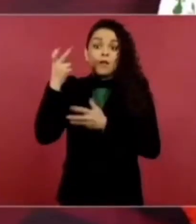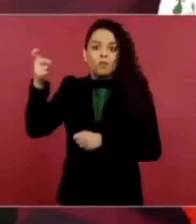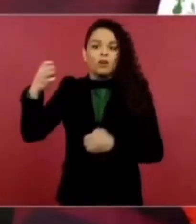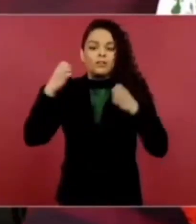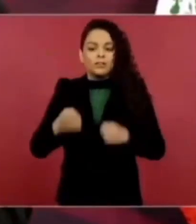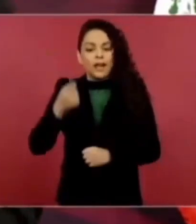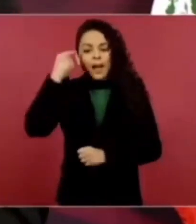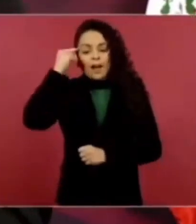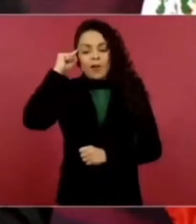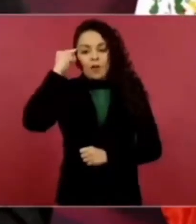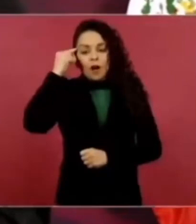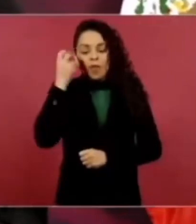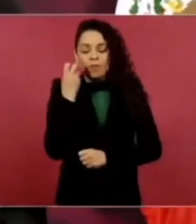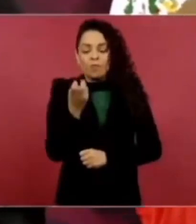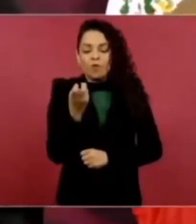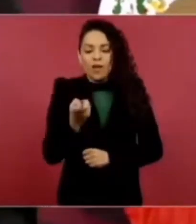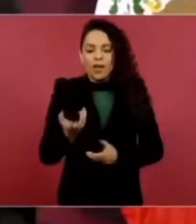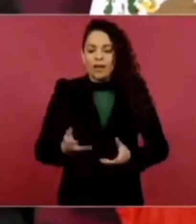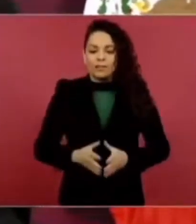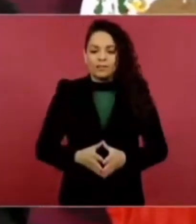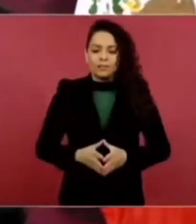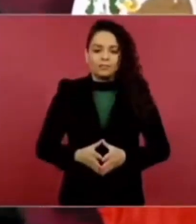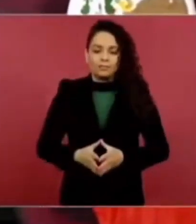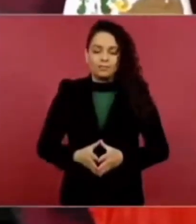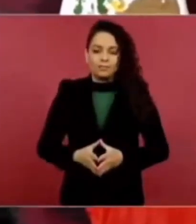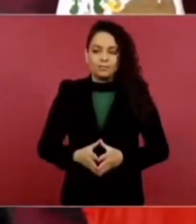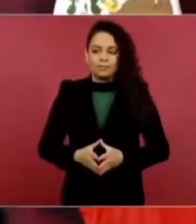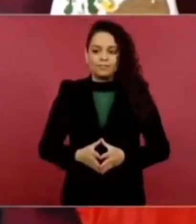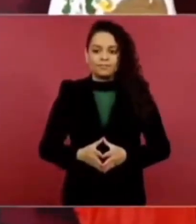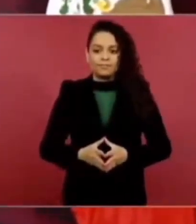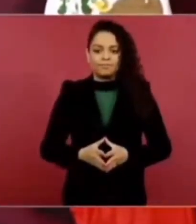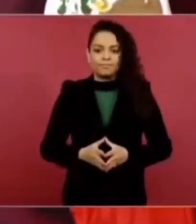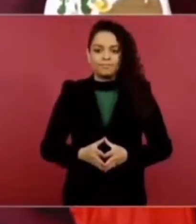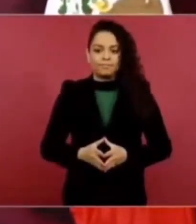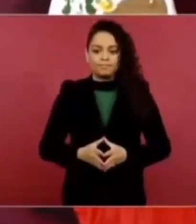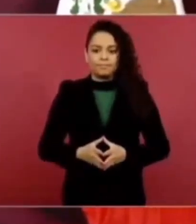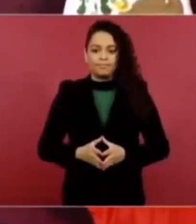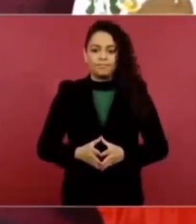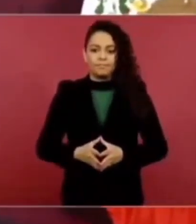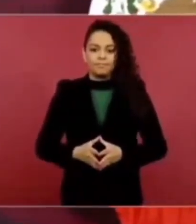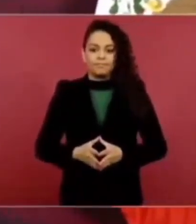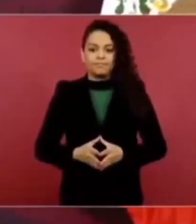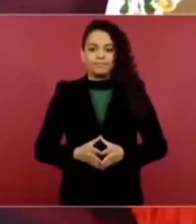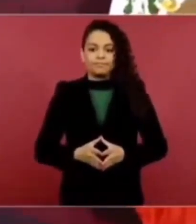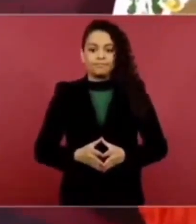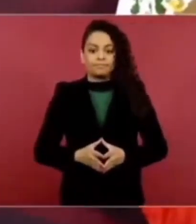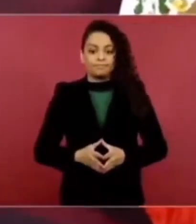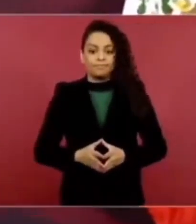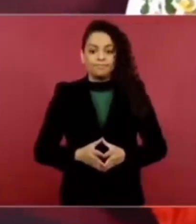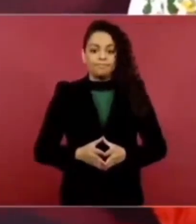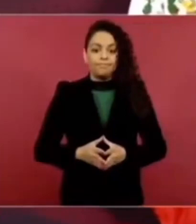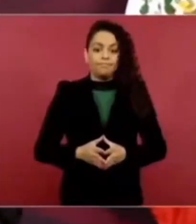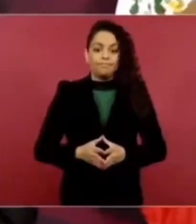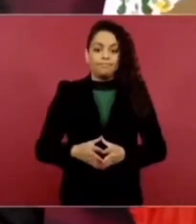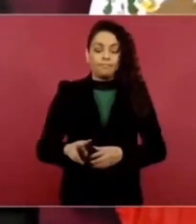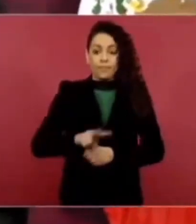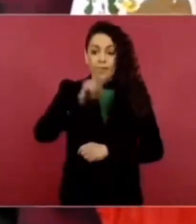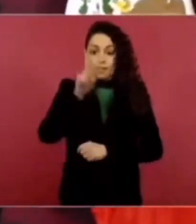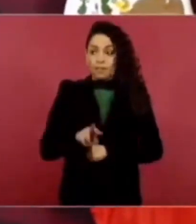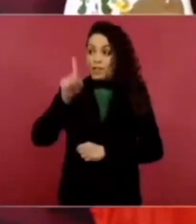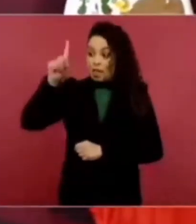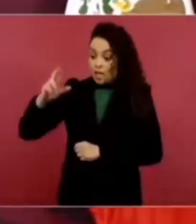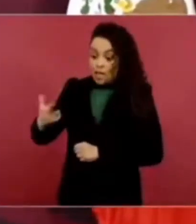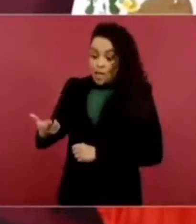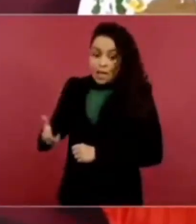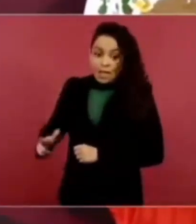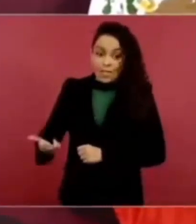Por eso, aunque es muy importante el tema de la contaminación del río Sonora,